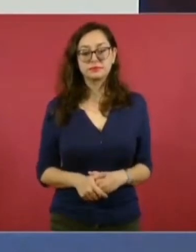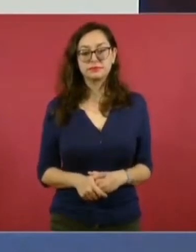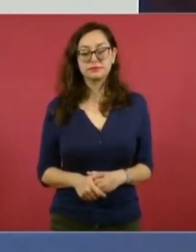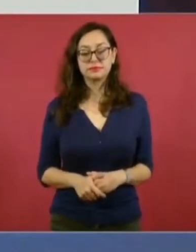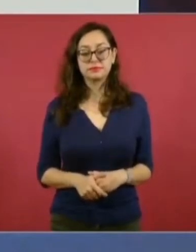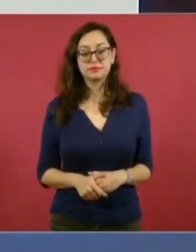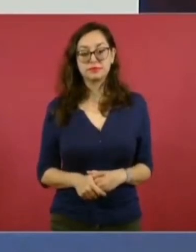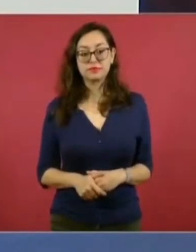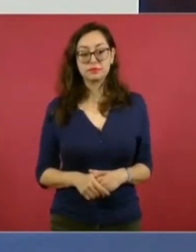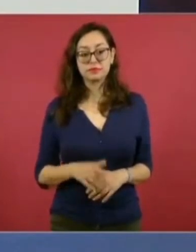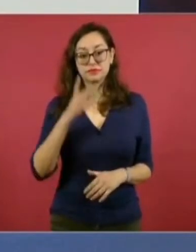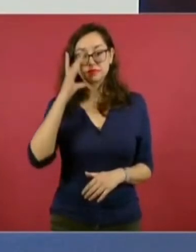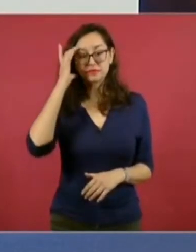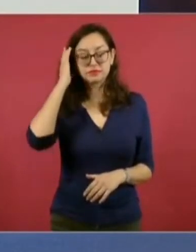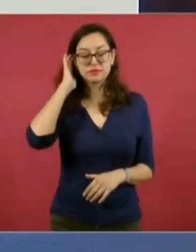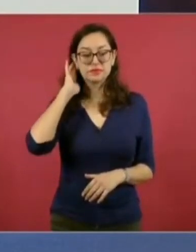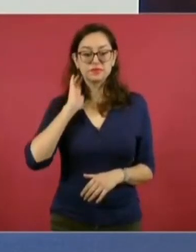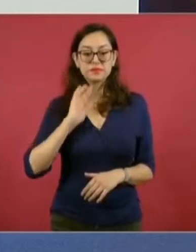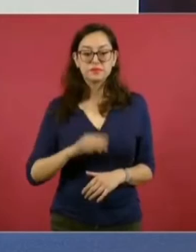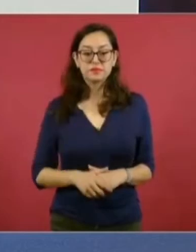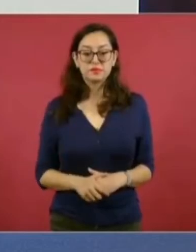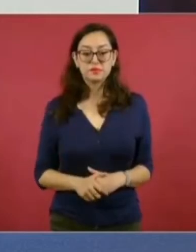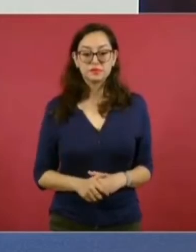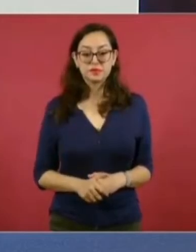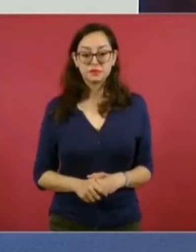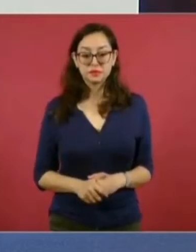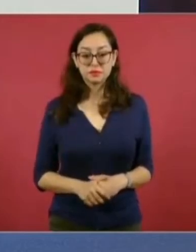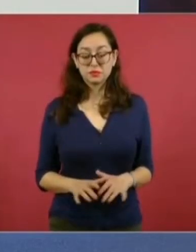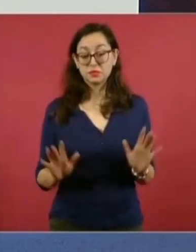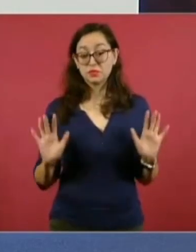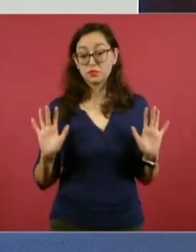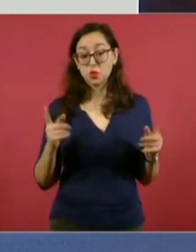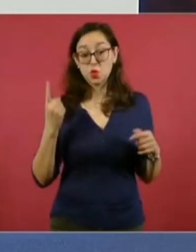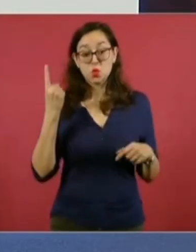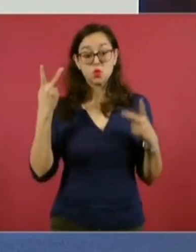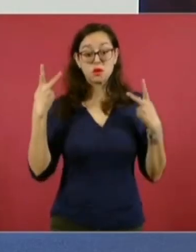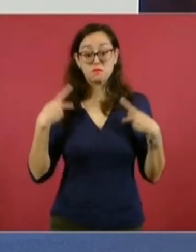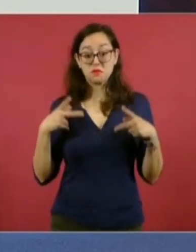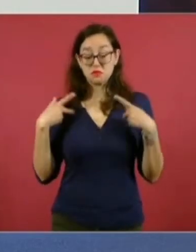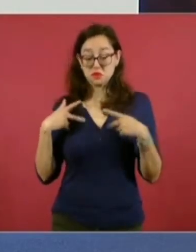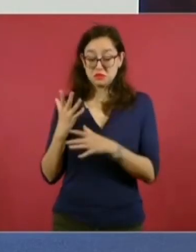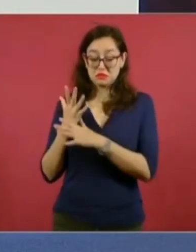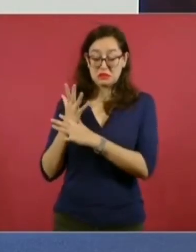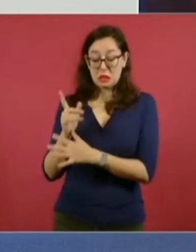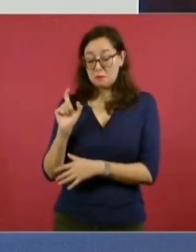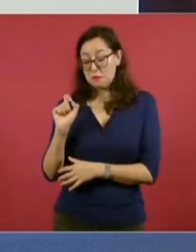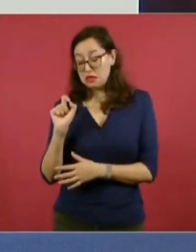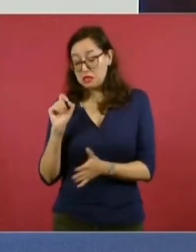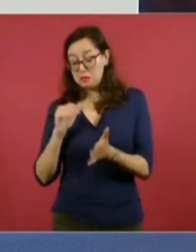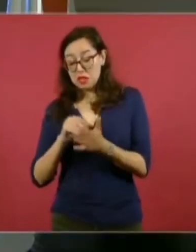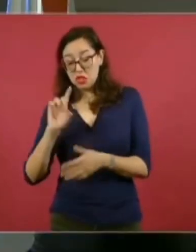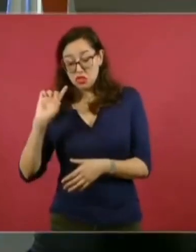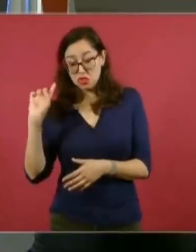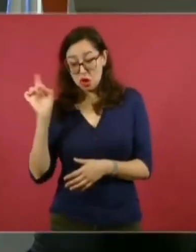Si se mata por $20,000, dijo alguien, por 2 millones,